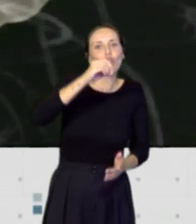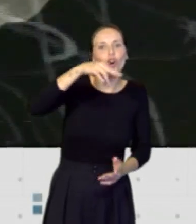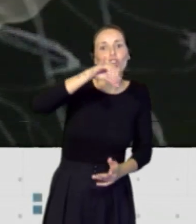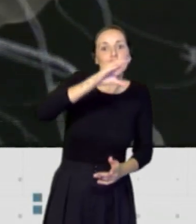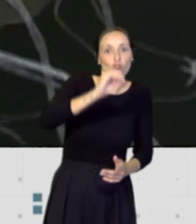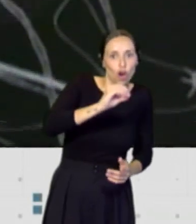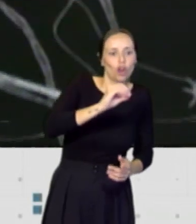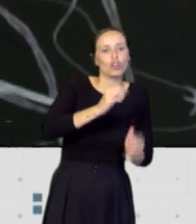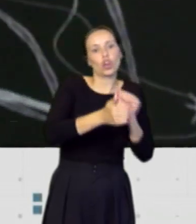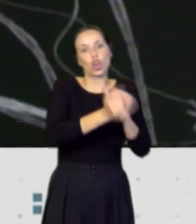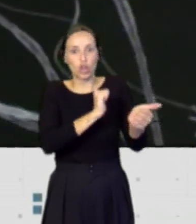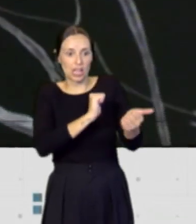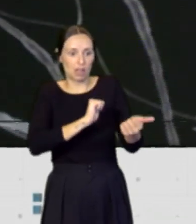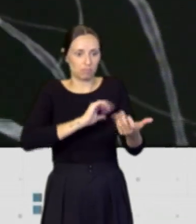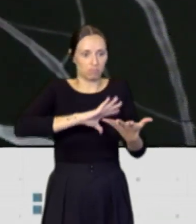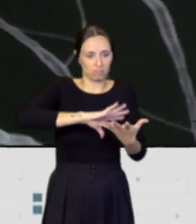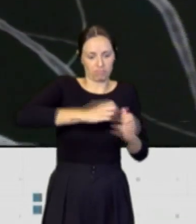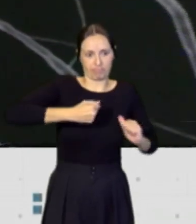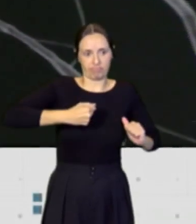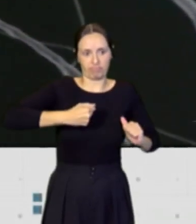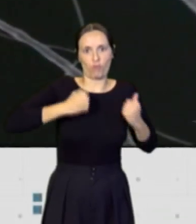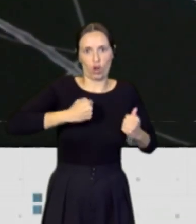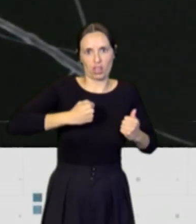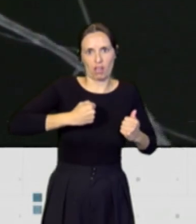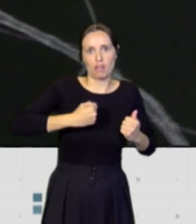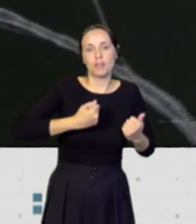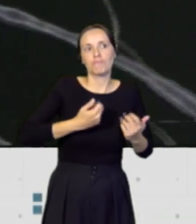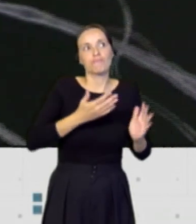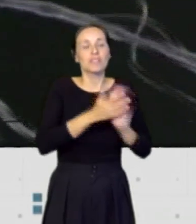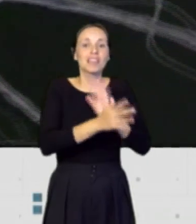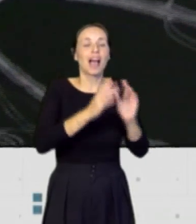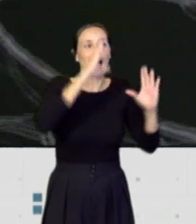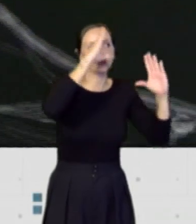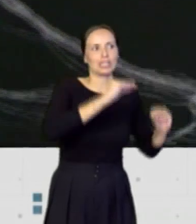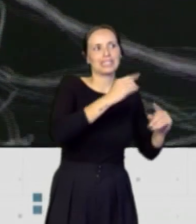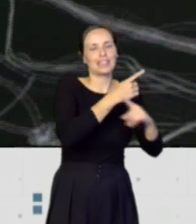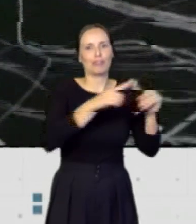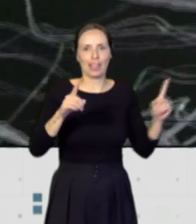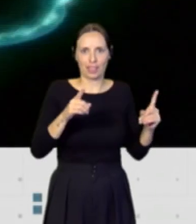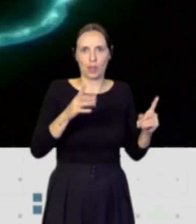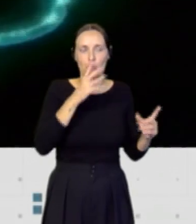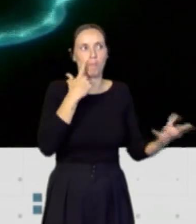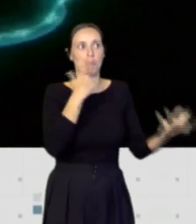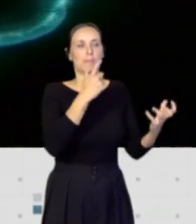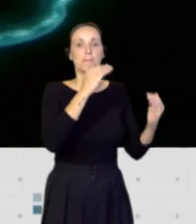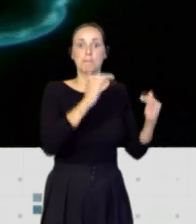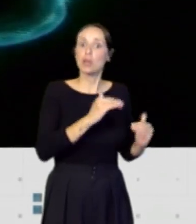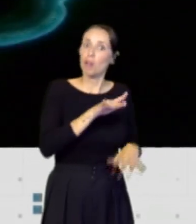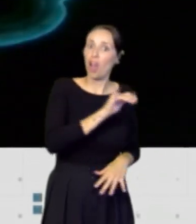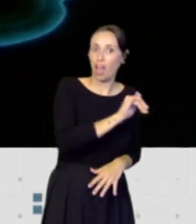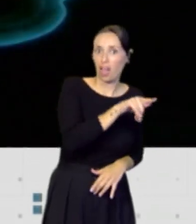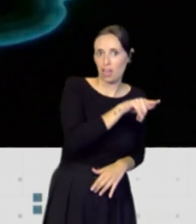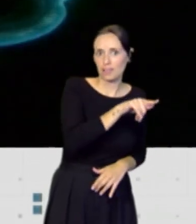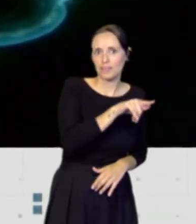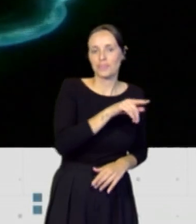una afectación posterior del nivel de conciencia. Hay crisis pues, que son un poquito más, o sea, menos llamativas, pero que están ahí, y esas